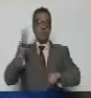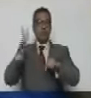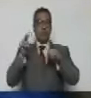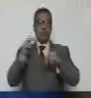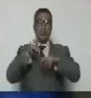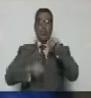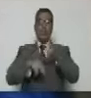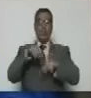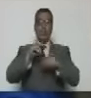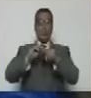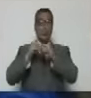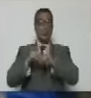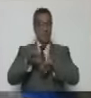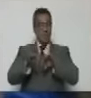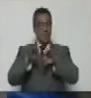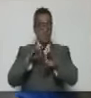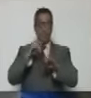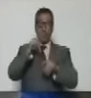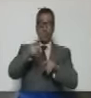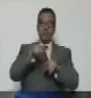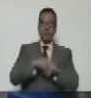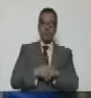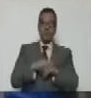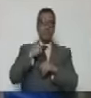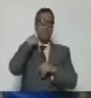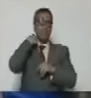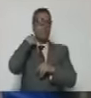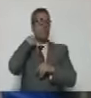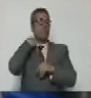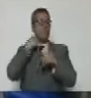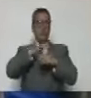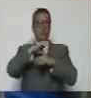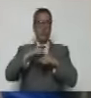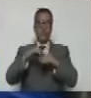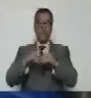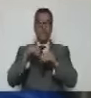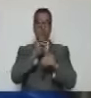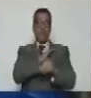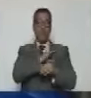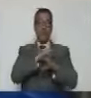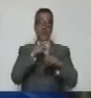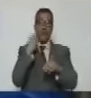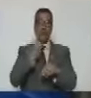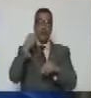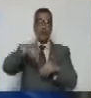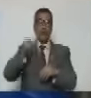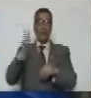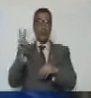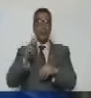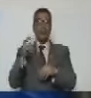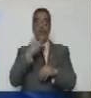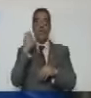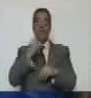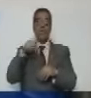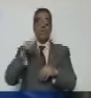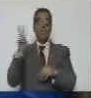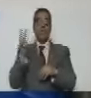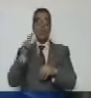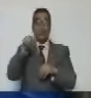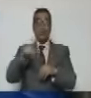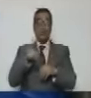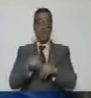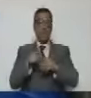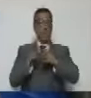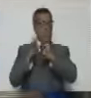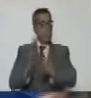y construimos un modelo alternativo que es precisamente el ecosocialismo. La juventud venezolana, los jóvenes venezolanos,